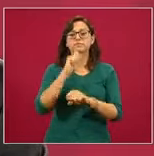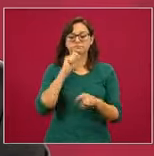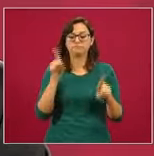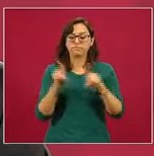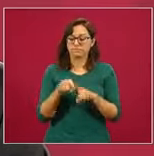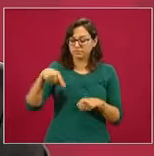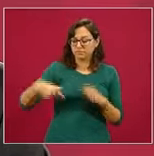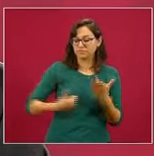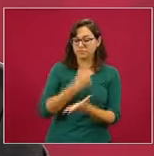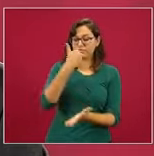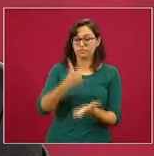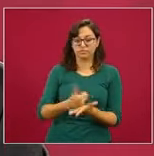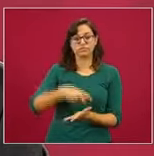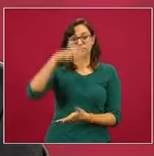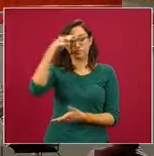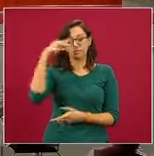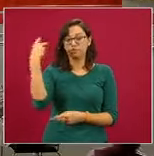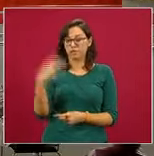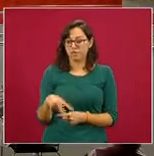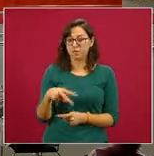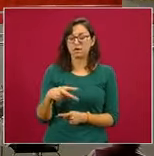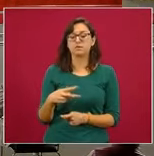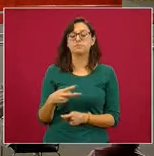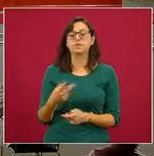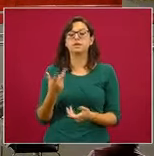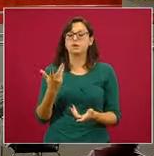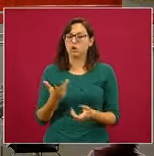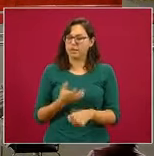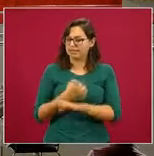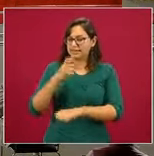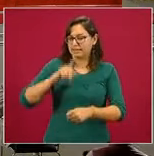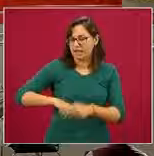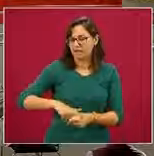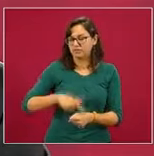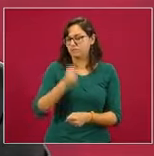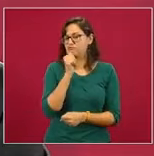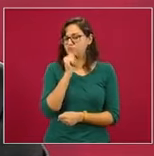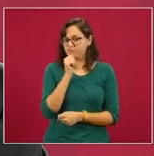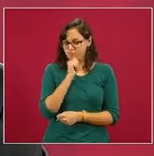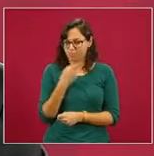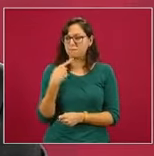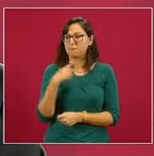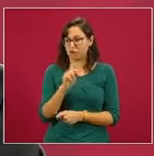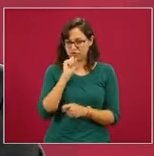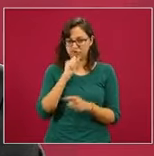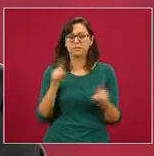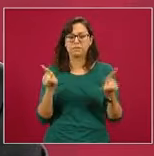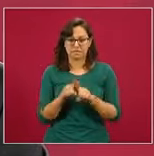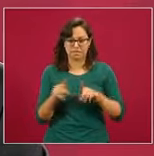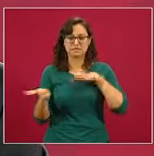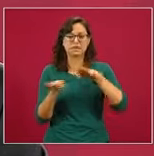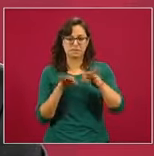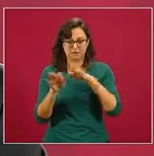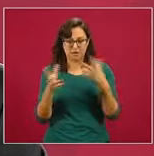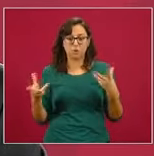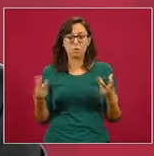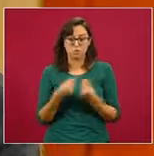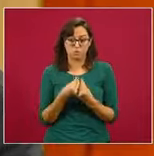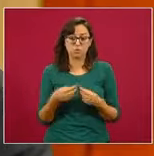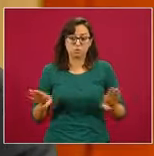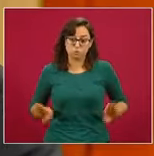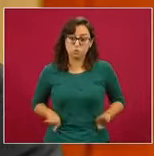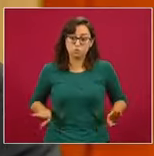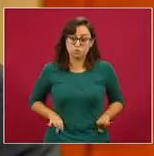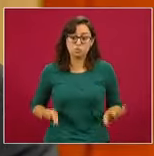es formalmente un laboratorio estatal de salud pública, pero tiene varias competencias técnicas muy sobresalientes y